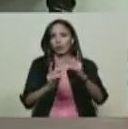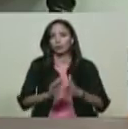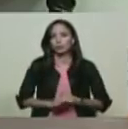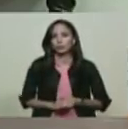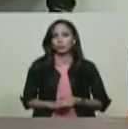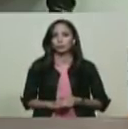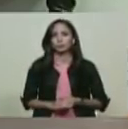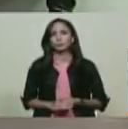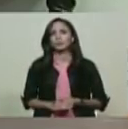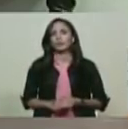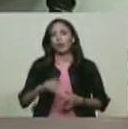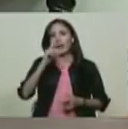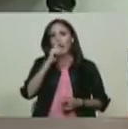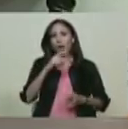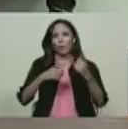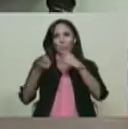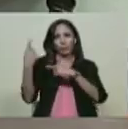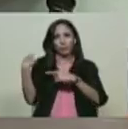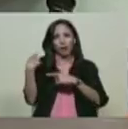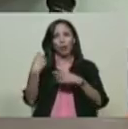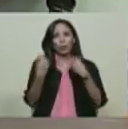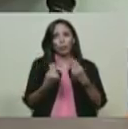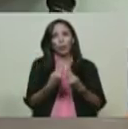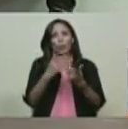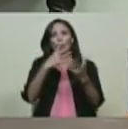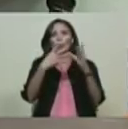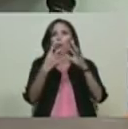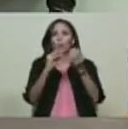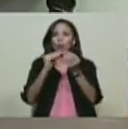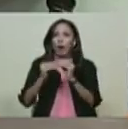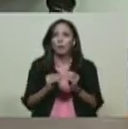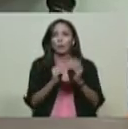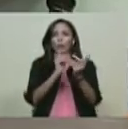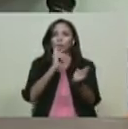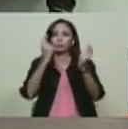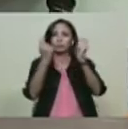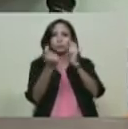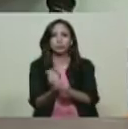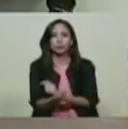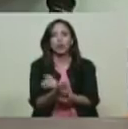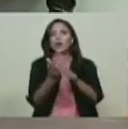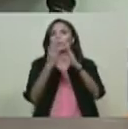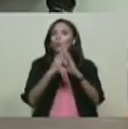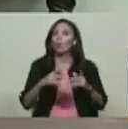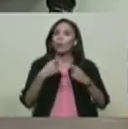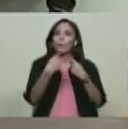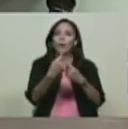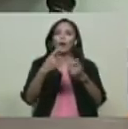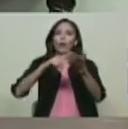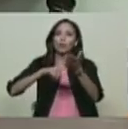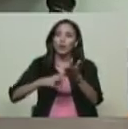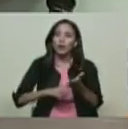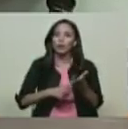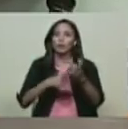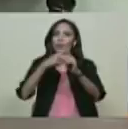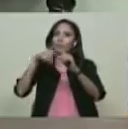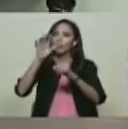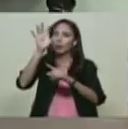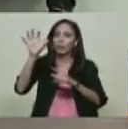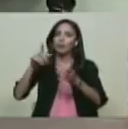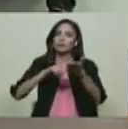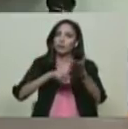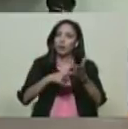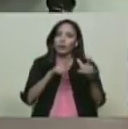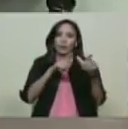decreté el año pasado de refinanciamiento y reestructuración de todos los pagos y deuda externa de Venezuela